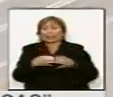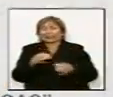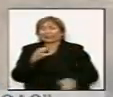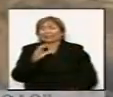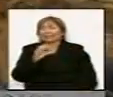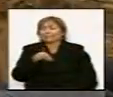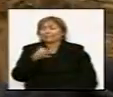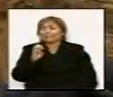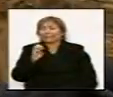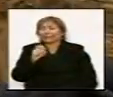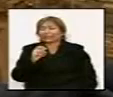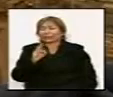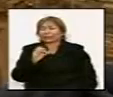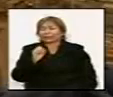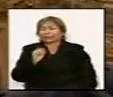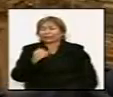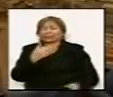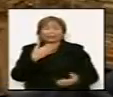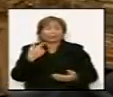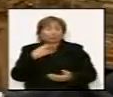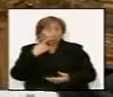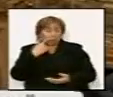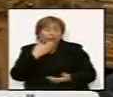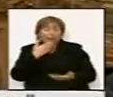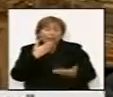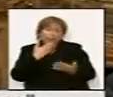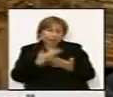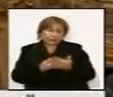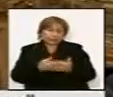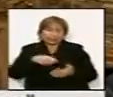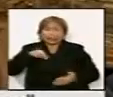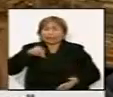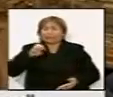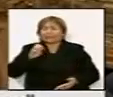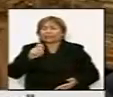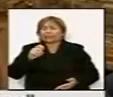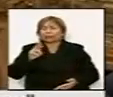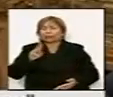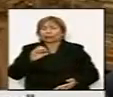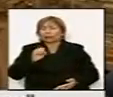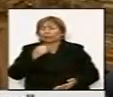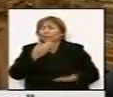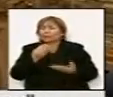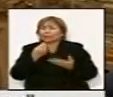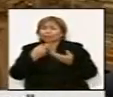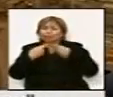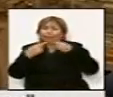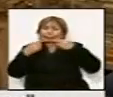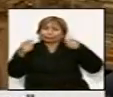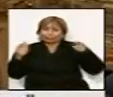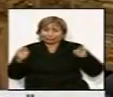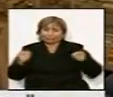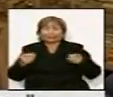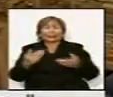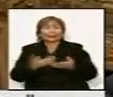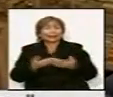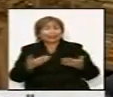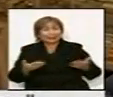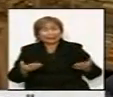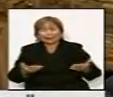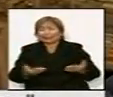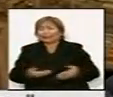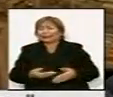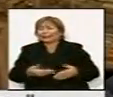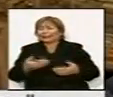Petrosi. Agradecer al congresista Petrosi por haber tenido la gentileza de promover